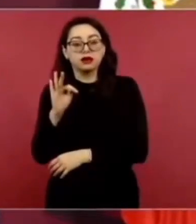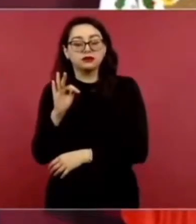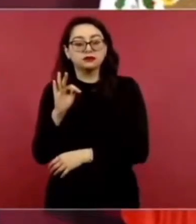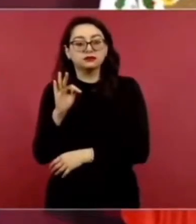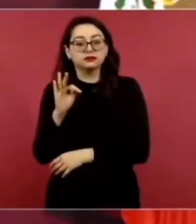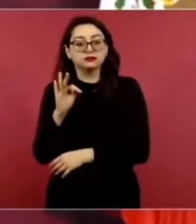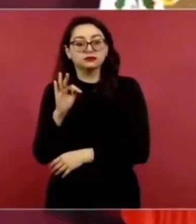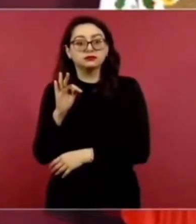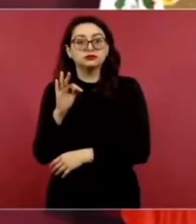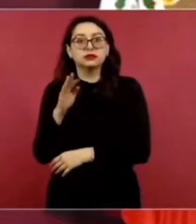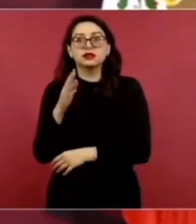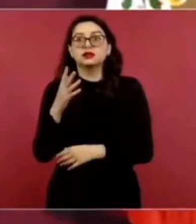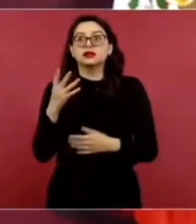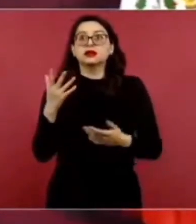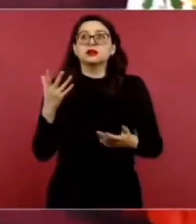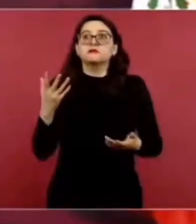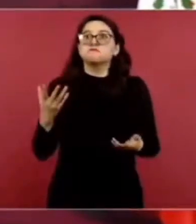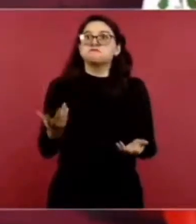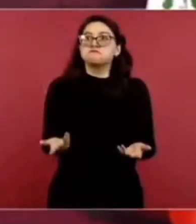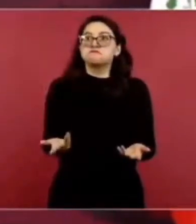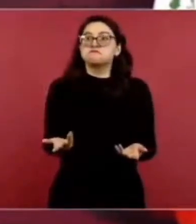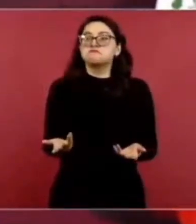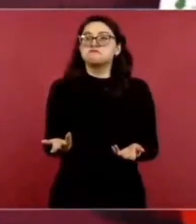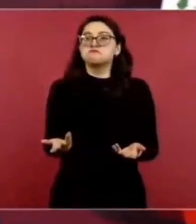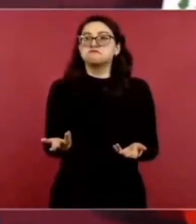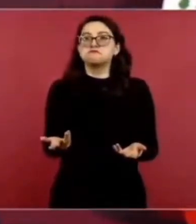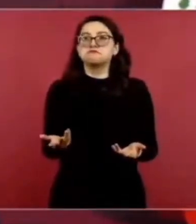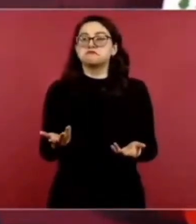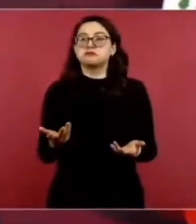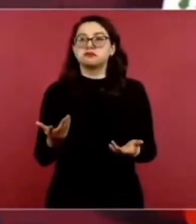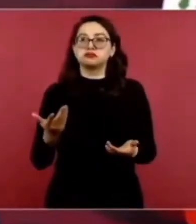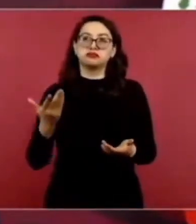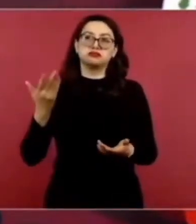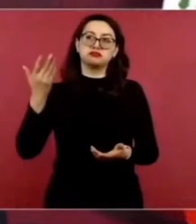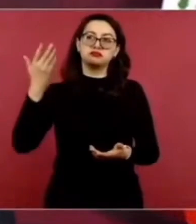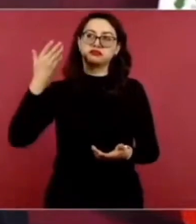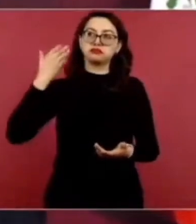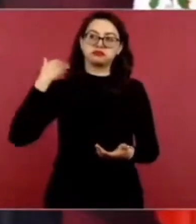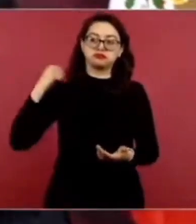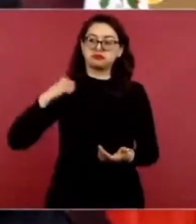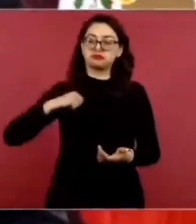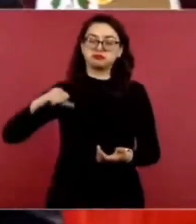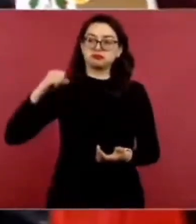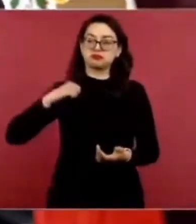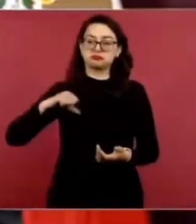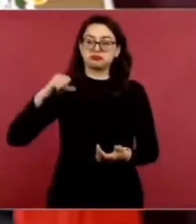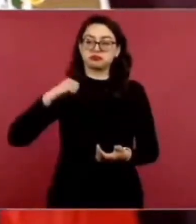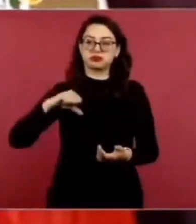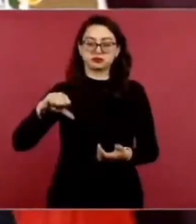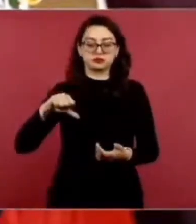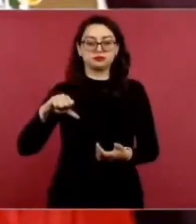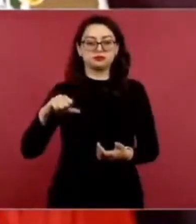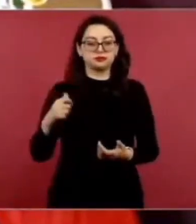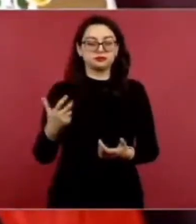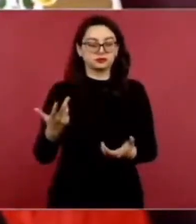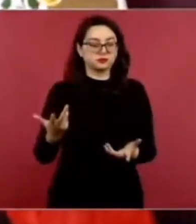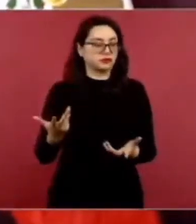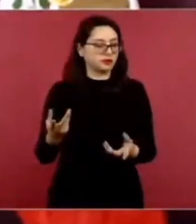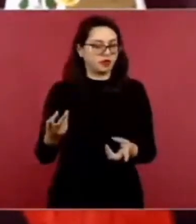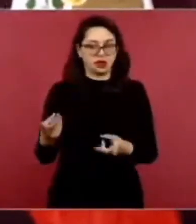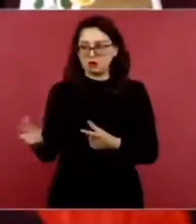México era en ese entonces una